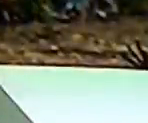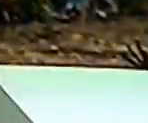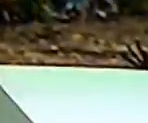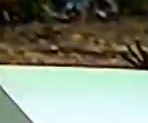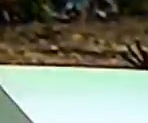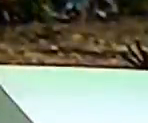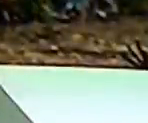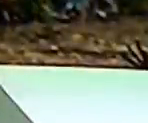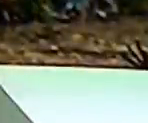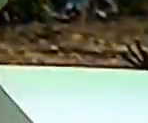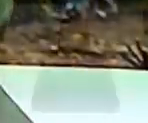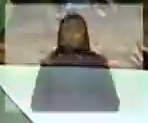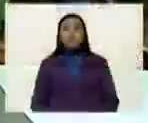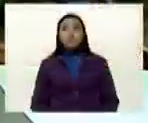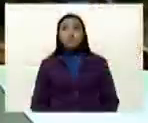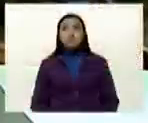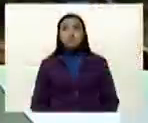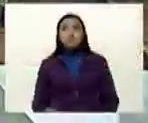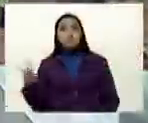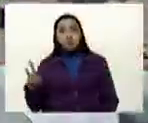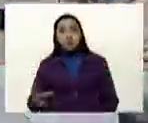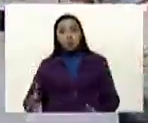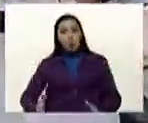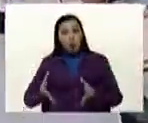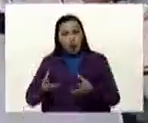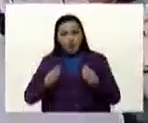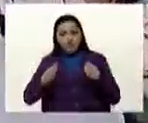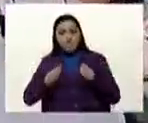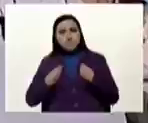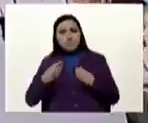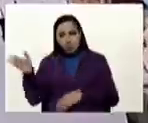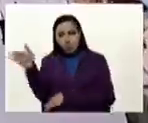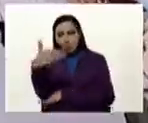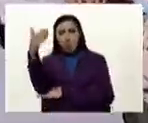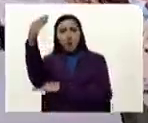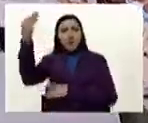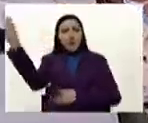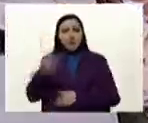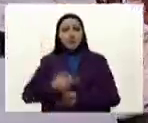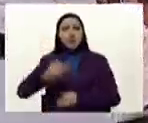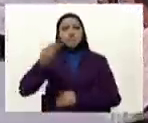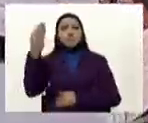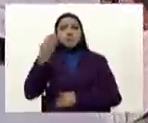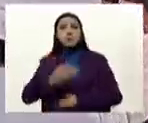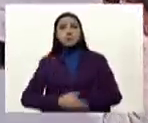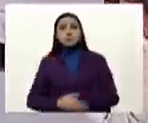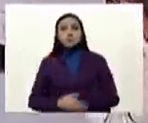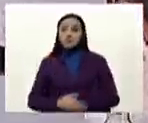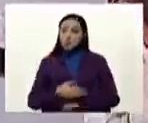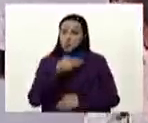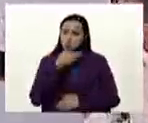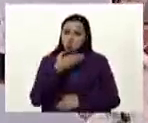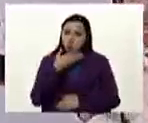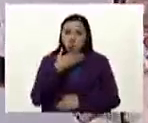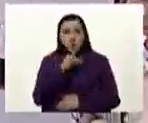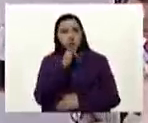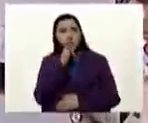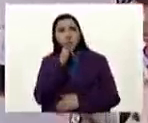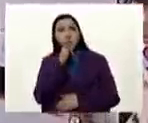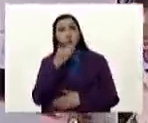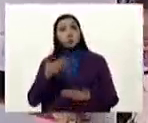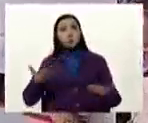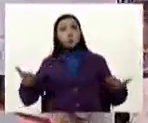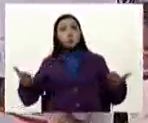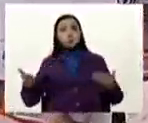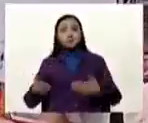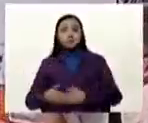¡Que viva Venezuela por siempre! ¡Que viva nuestra bandera! Bueno, bonita noticia, ¿vale?